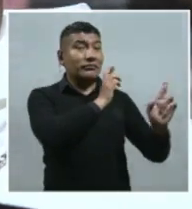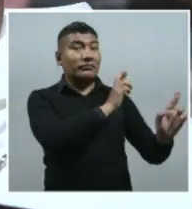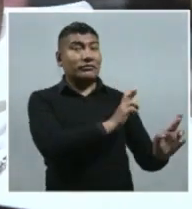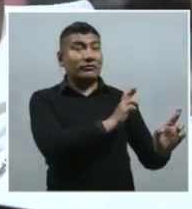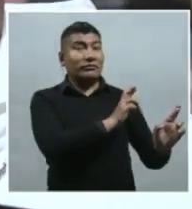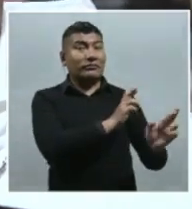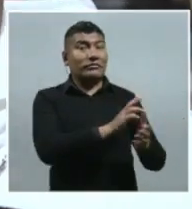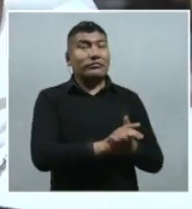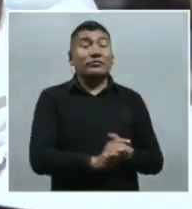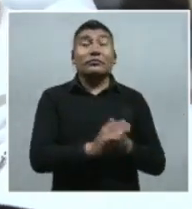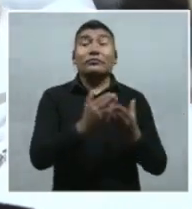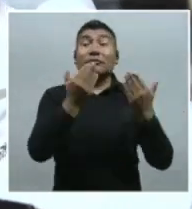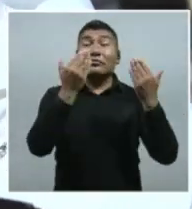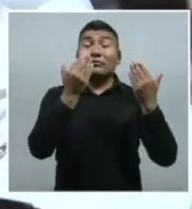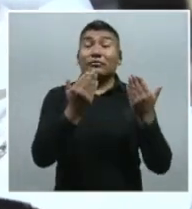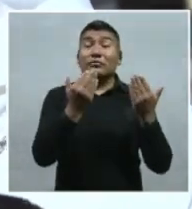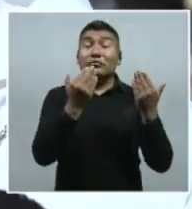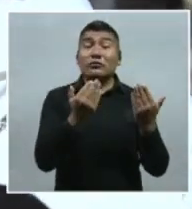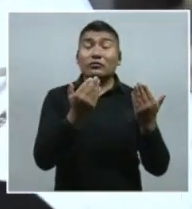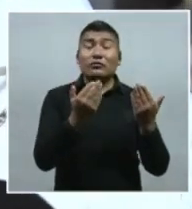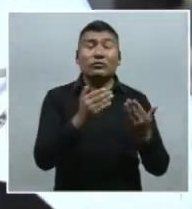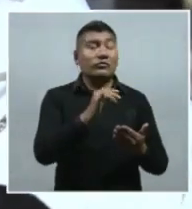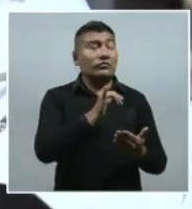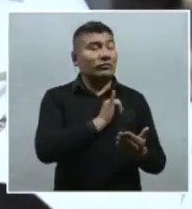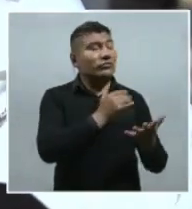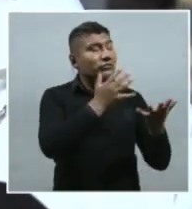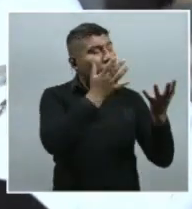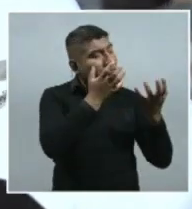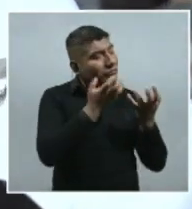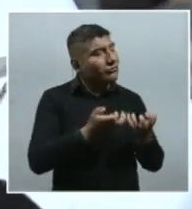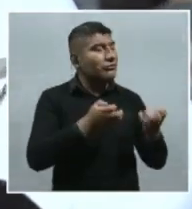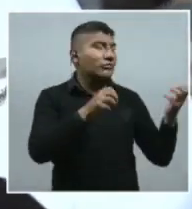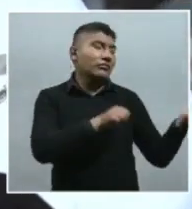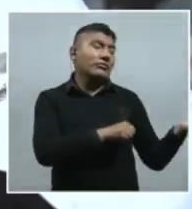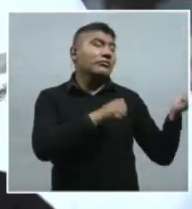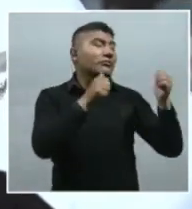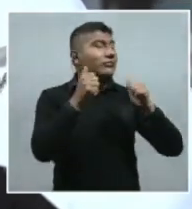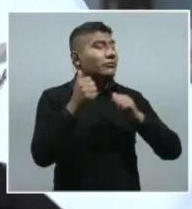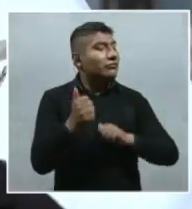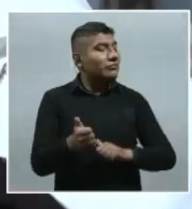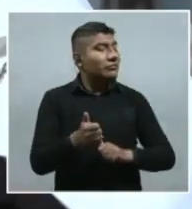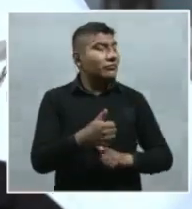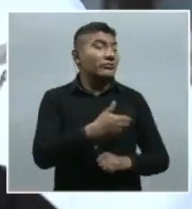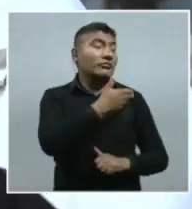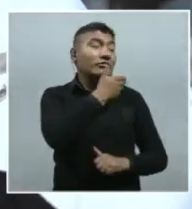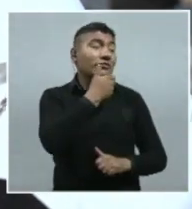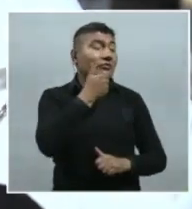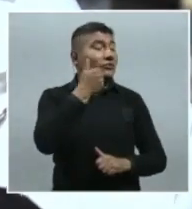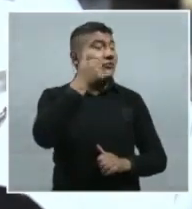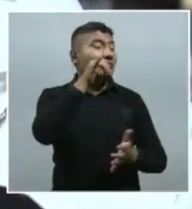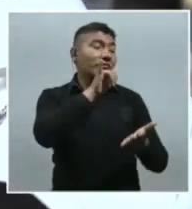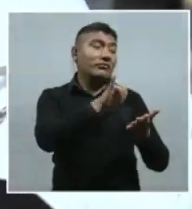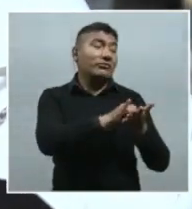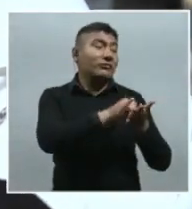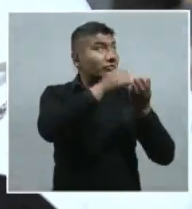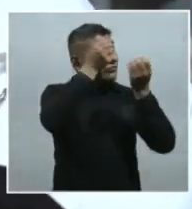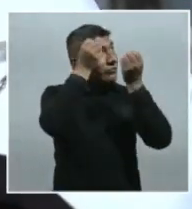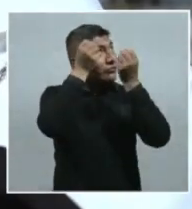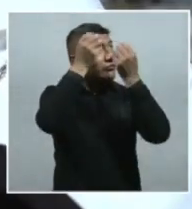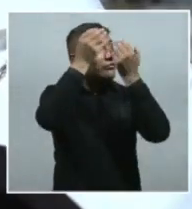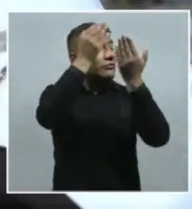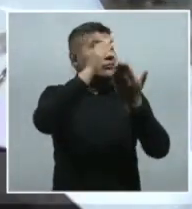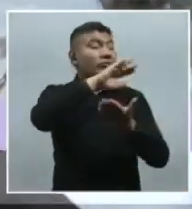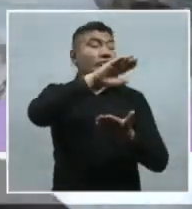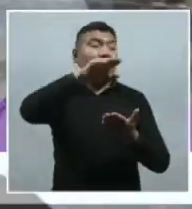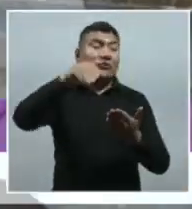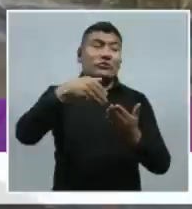ahora Déjame hacer eso porque conviene que así cumplamos todo lo que